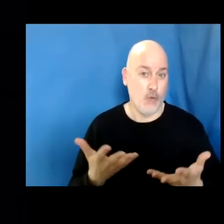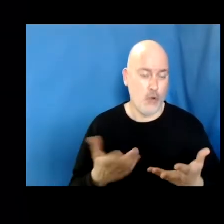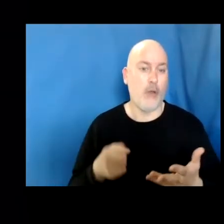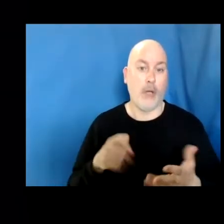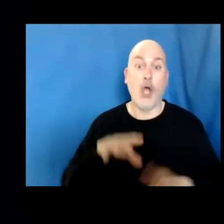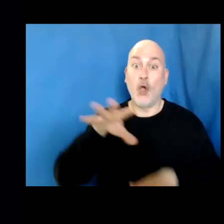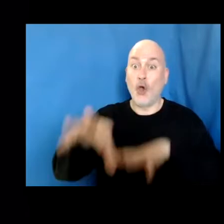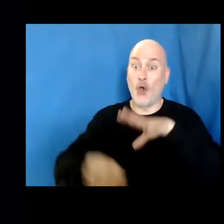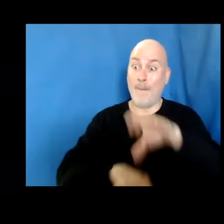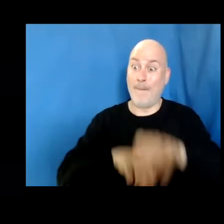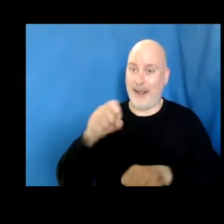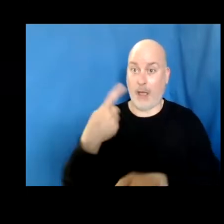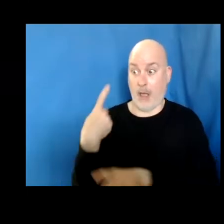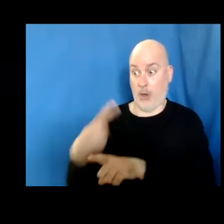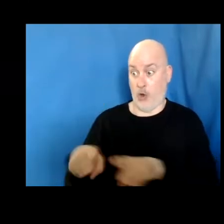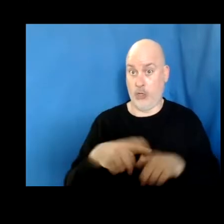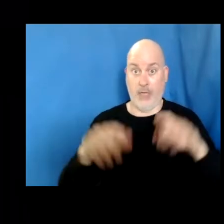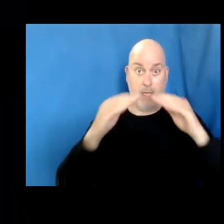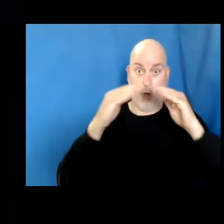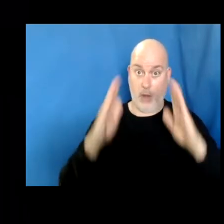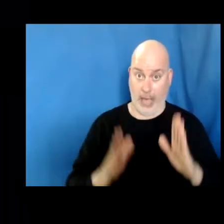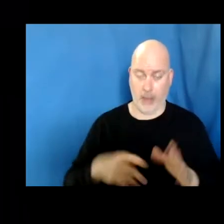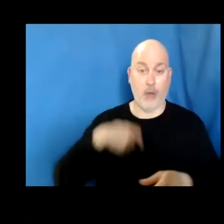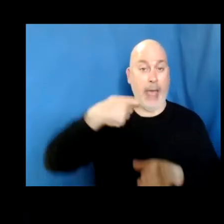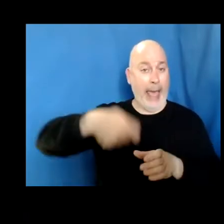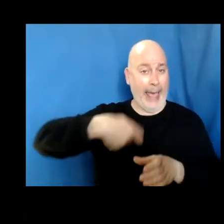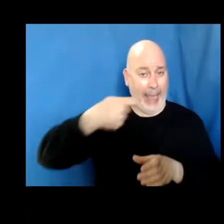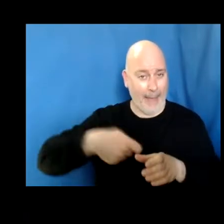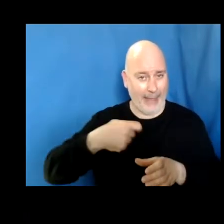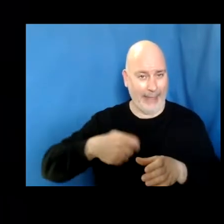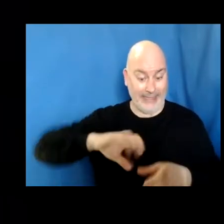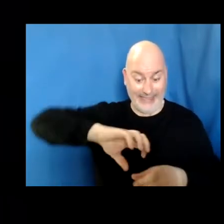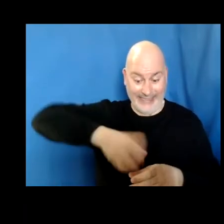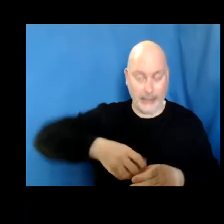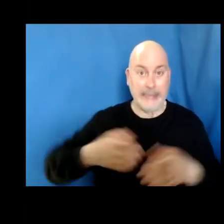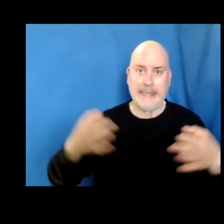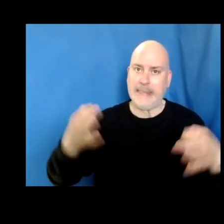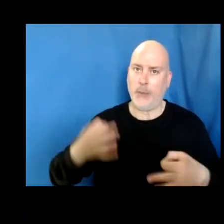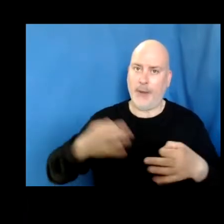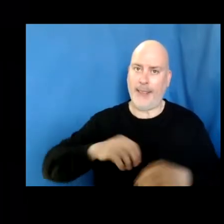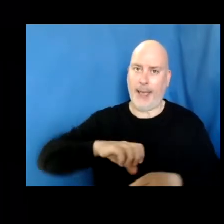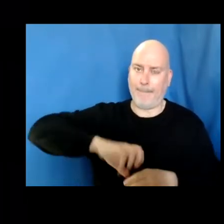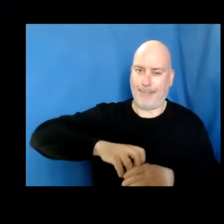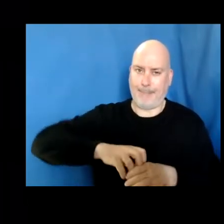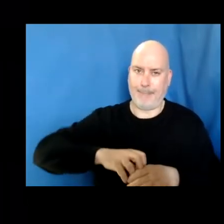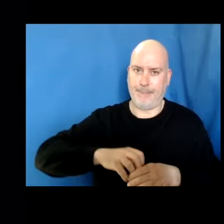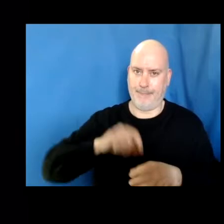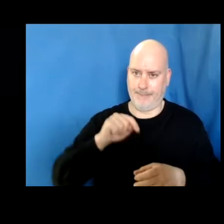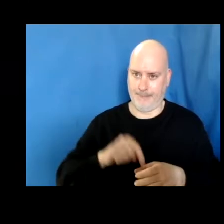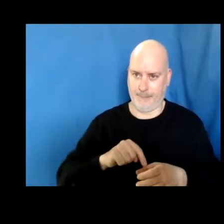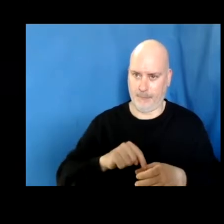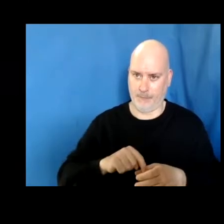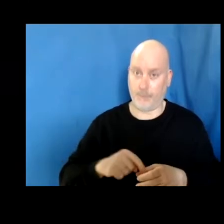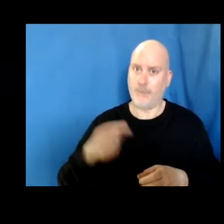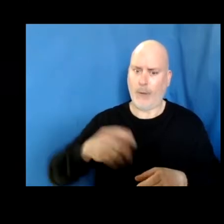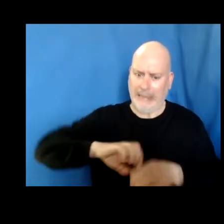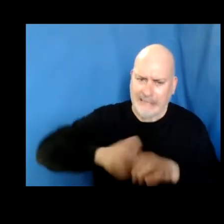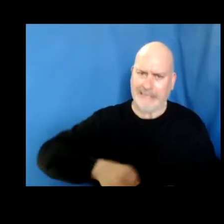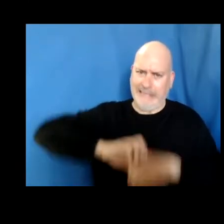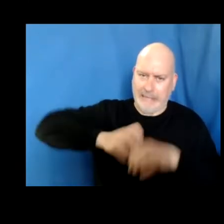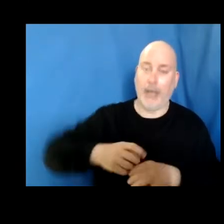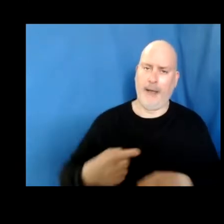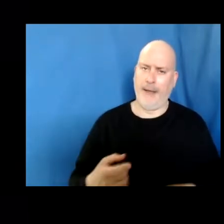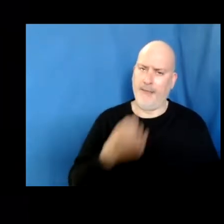comprando productos del hogar o los jarabes que llevan un tapón de seguridad, que ya veréis que es difícil de abrir.